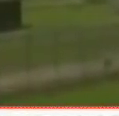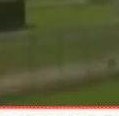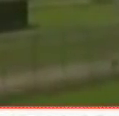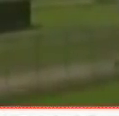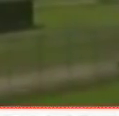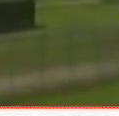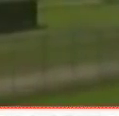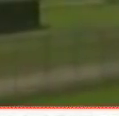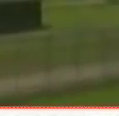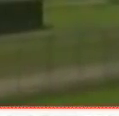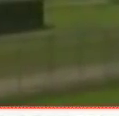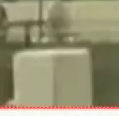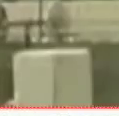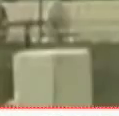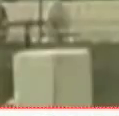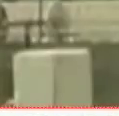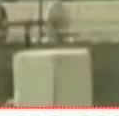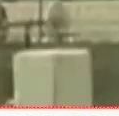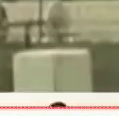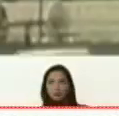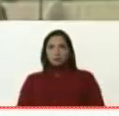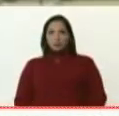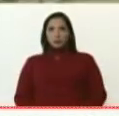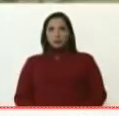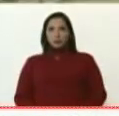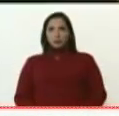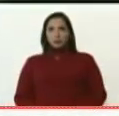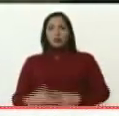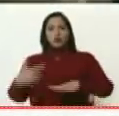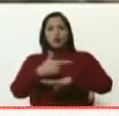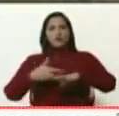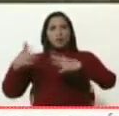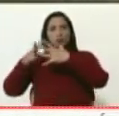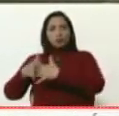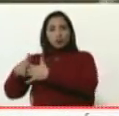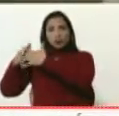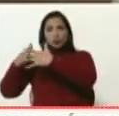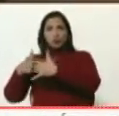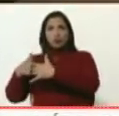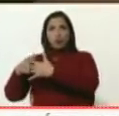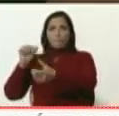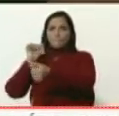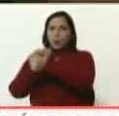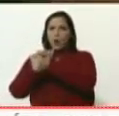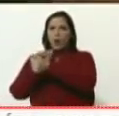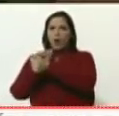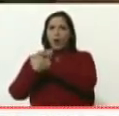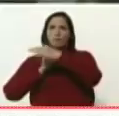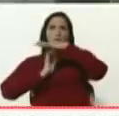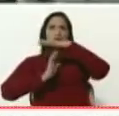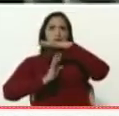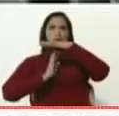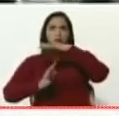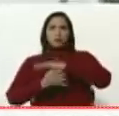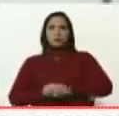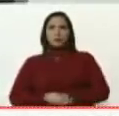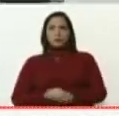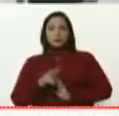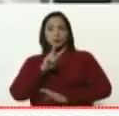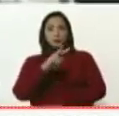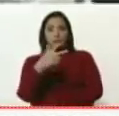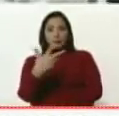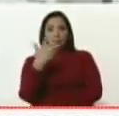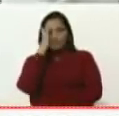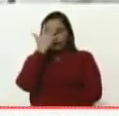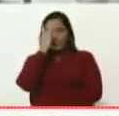de Luisiana, una de las cárceles en las que el gobierno norteamericano retiene a miles de inmigrantes. Ese 23 de